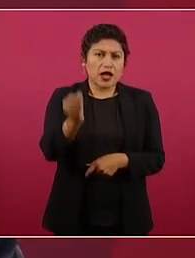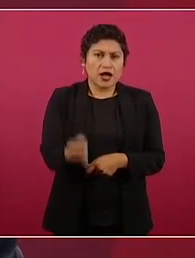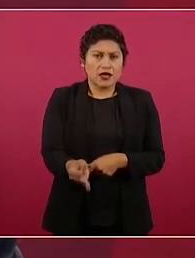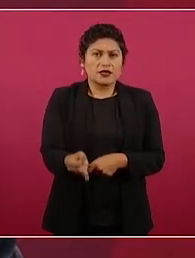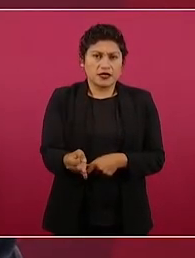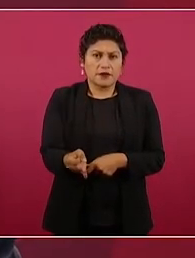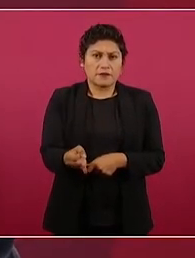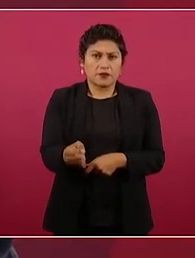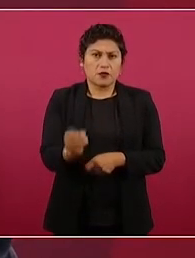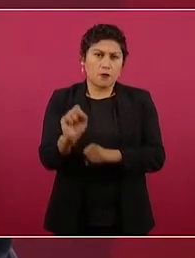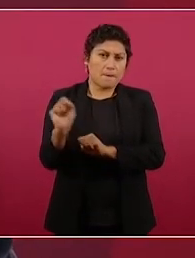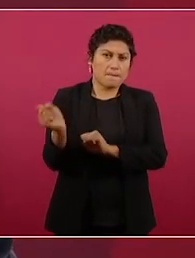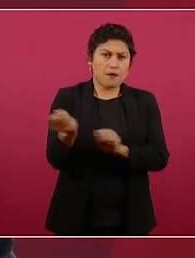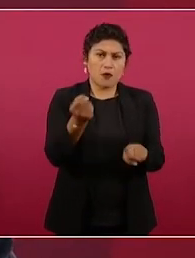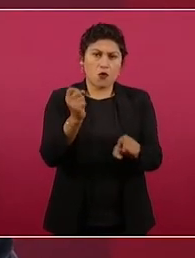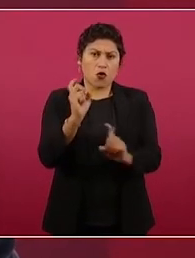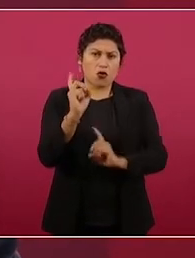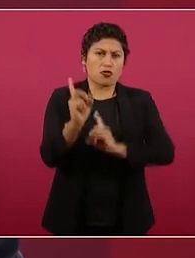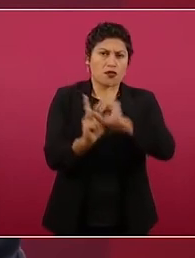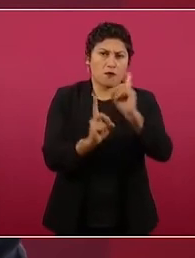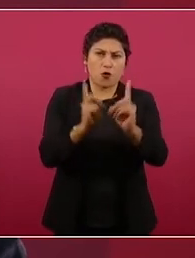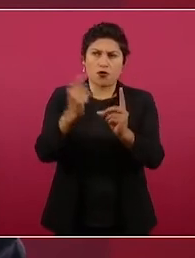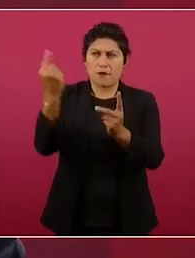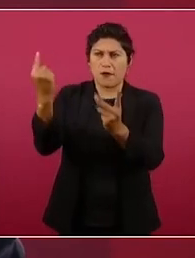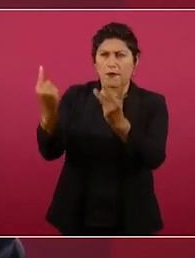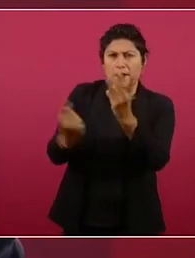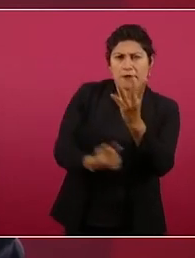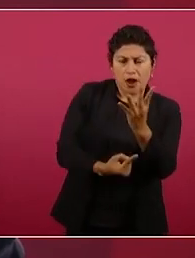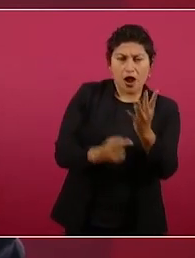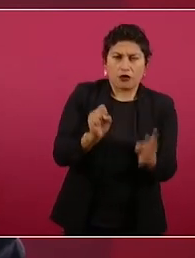del béisbol y del deporte en general.